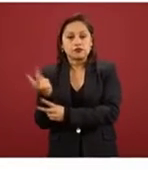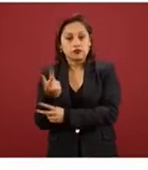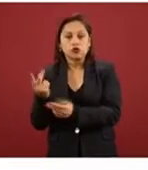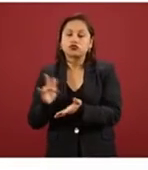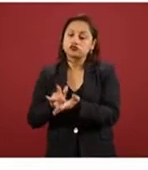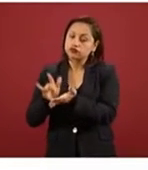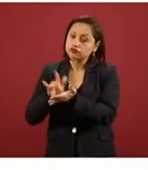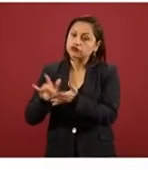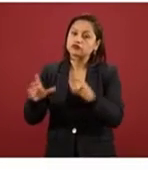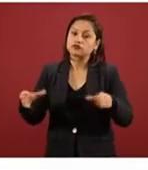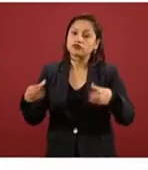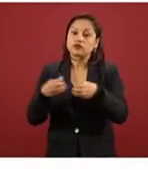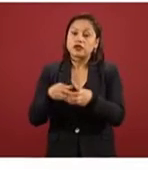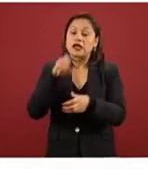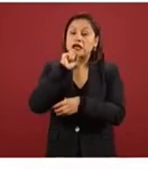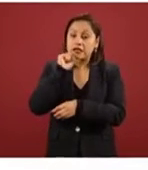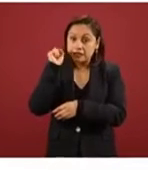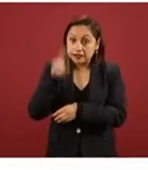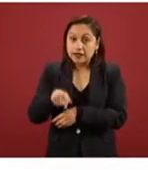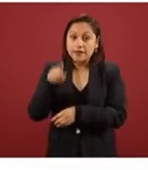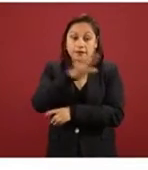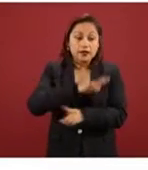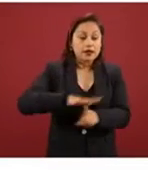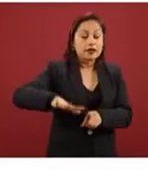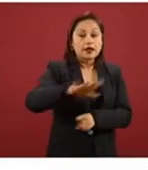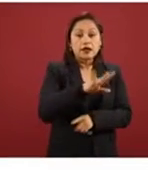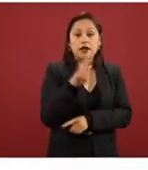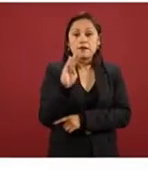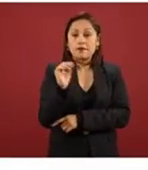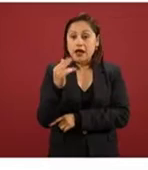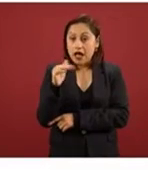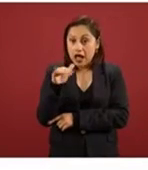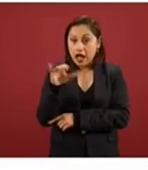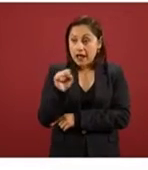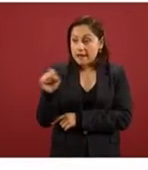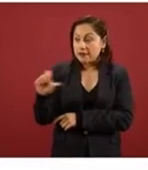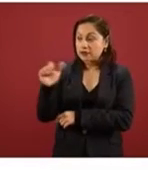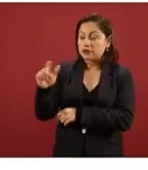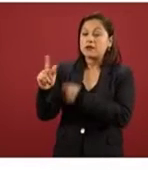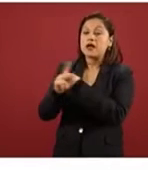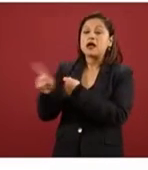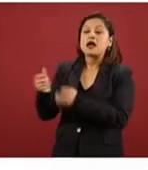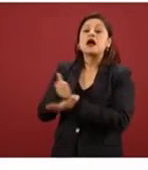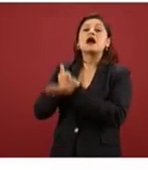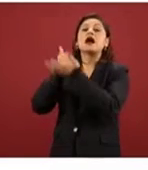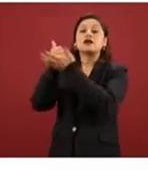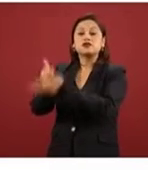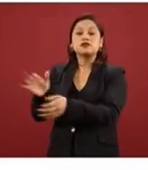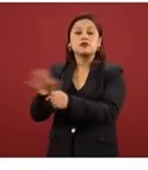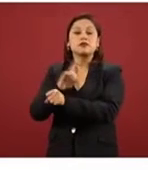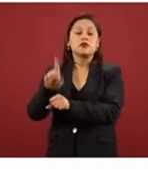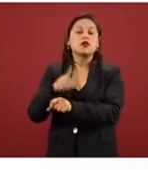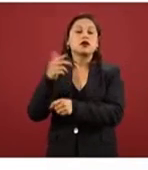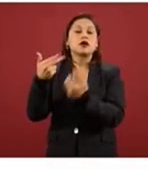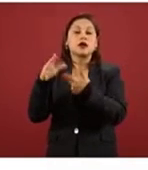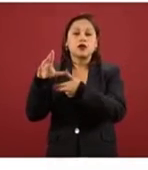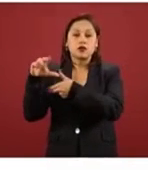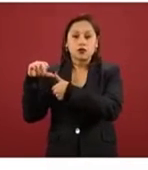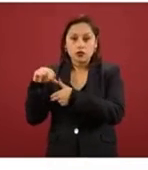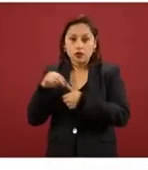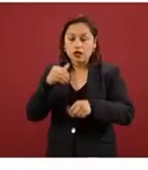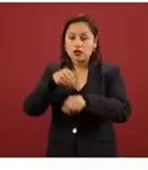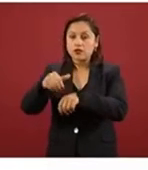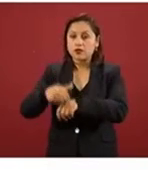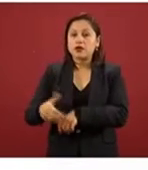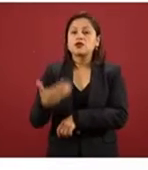le brindó apoyo, ayuda humanitaria a Bahamas por el impacto de este huracán Dorian categoría 5.